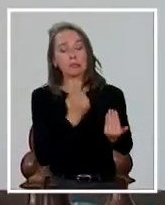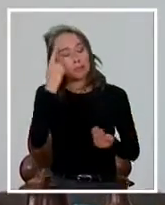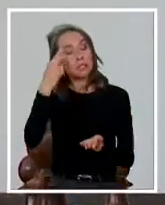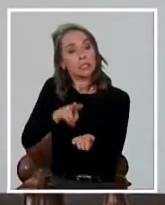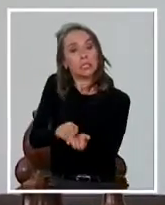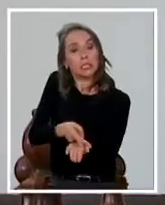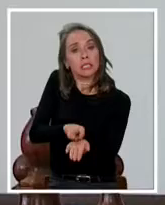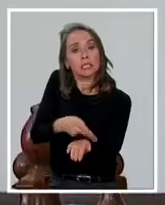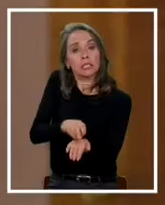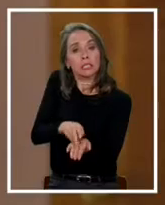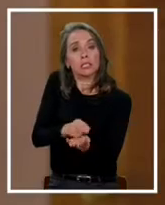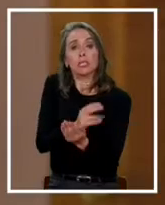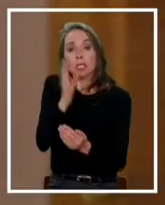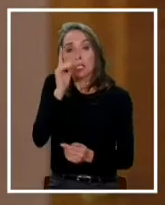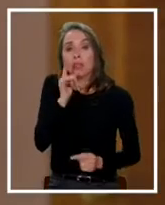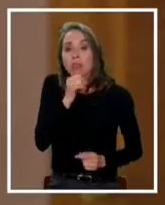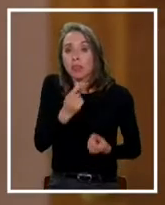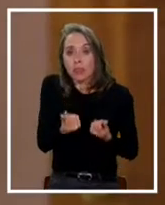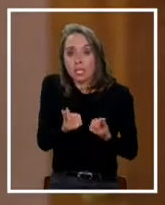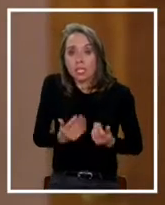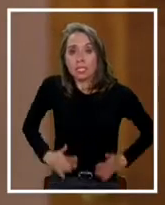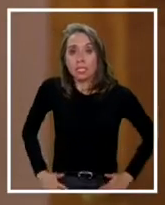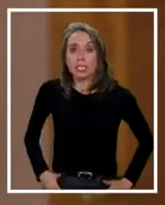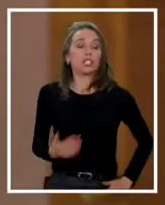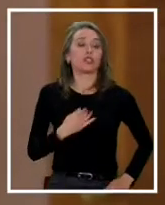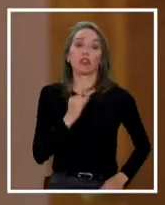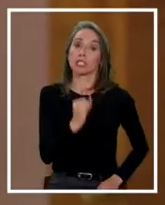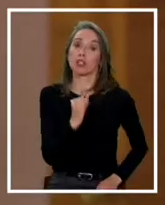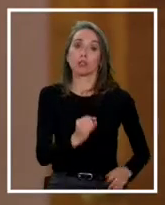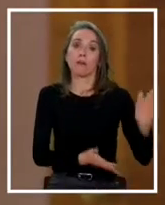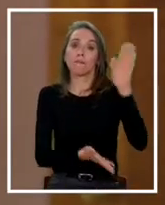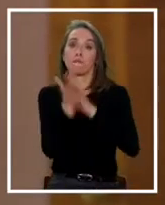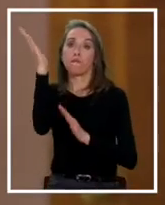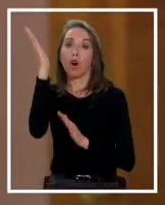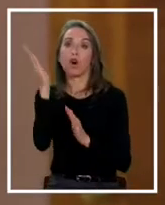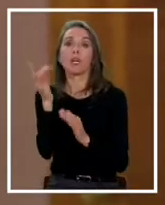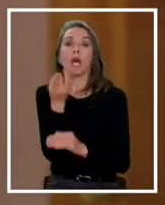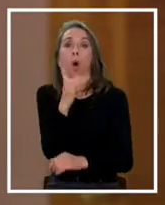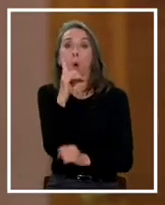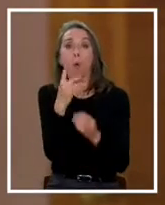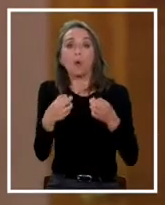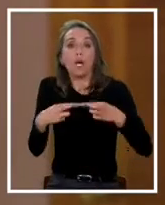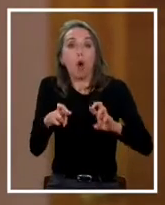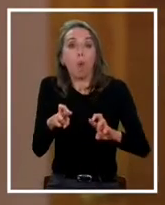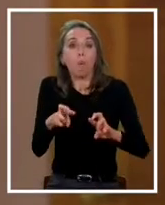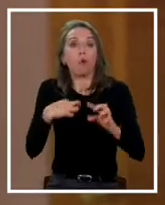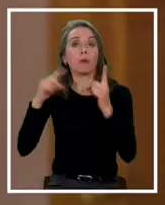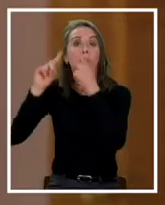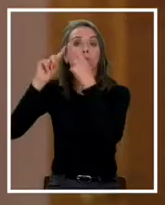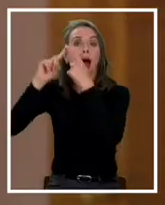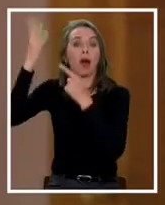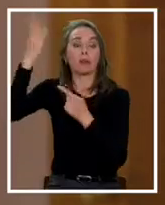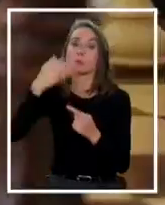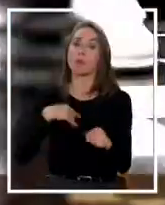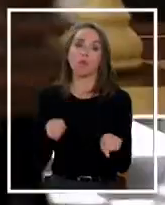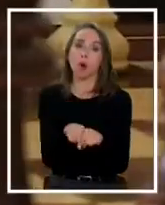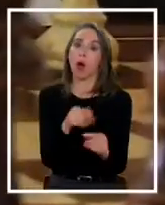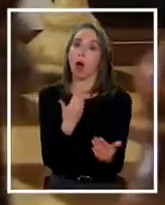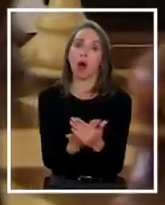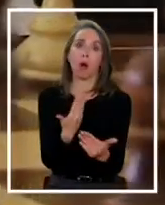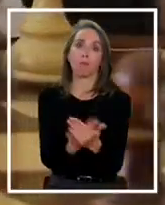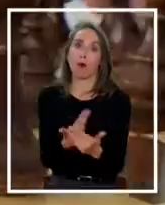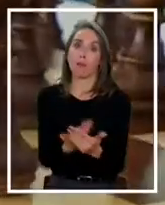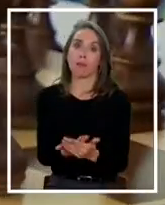su bolsillo. No, porque, o sea, voy a ir como sea. Lo que pasa es que son oportunidades como únicas, entonces las voy a aprovechar, digamos.